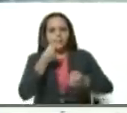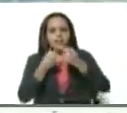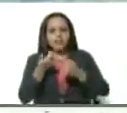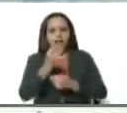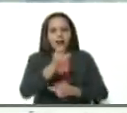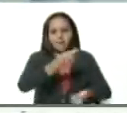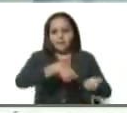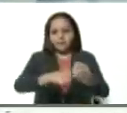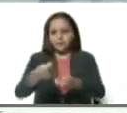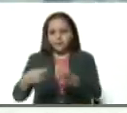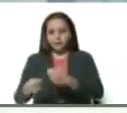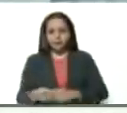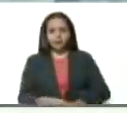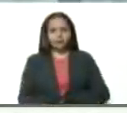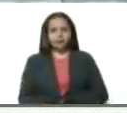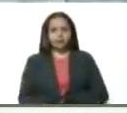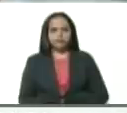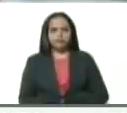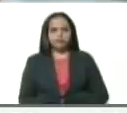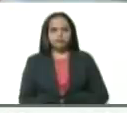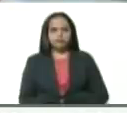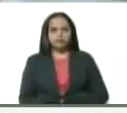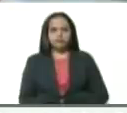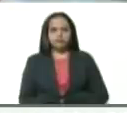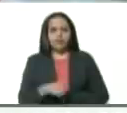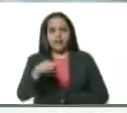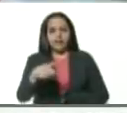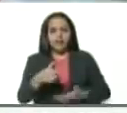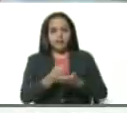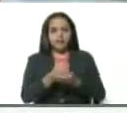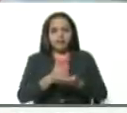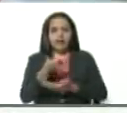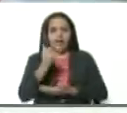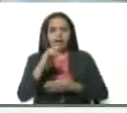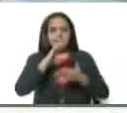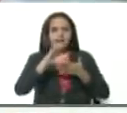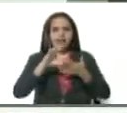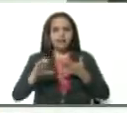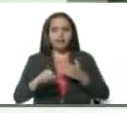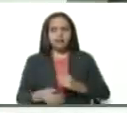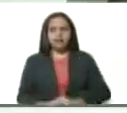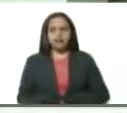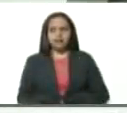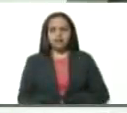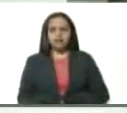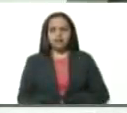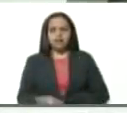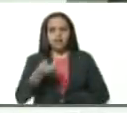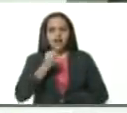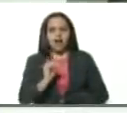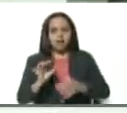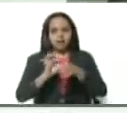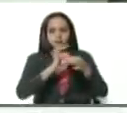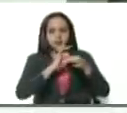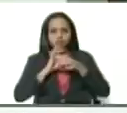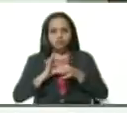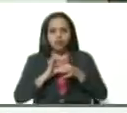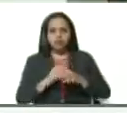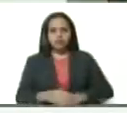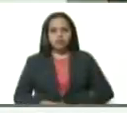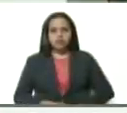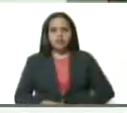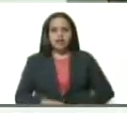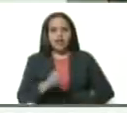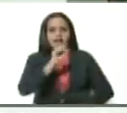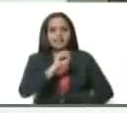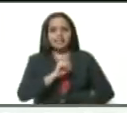sido dispensados. Esta farmacia tiene la característica de estar asociada a la CIT, al igual que las otras